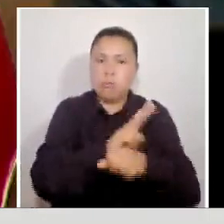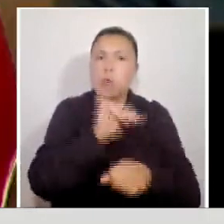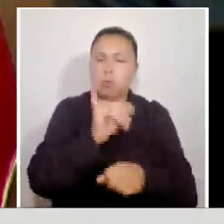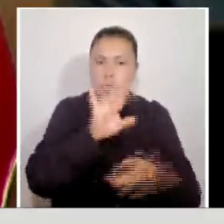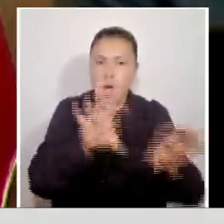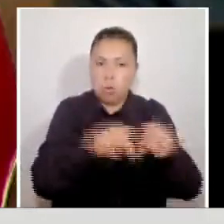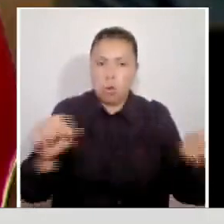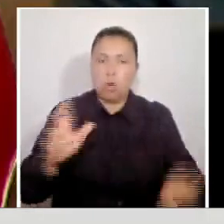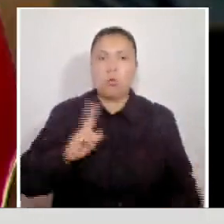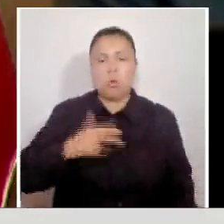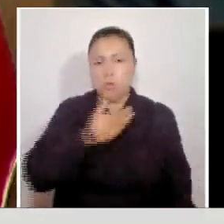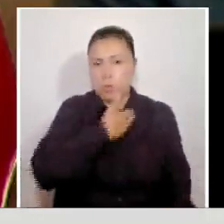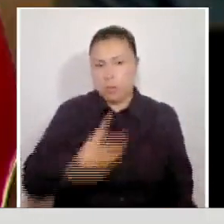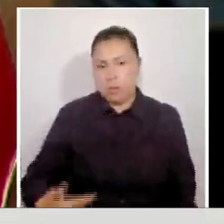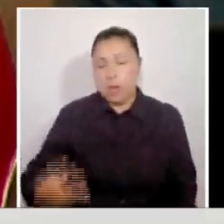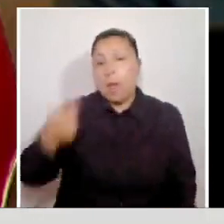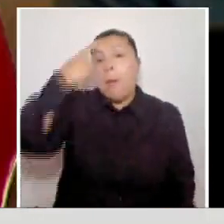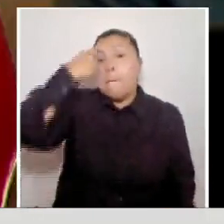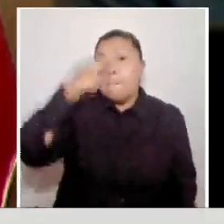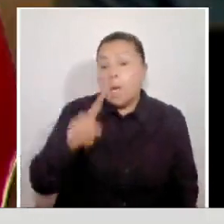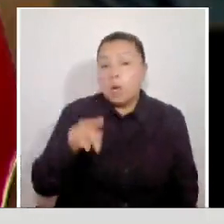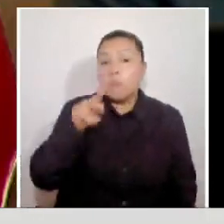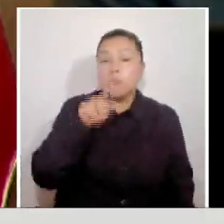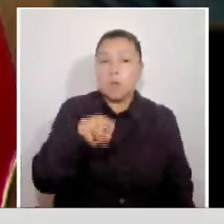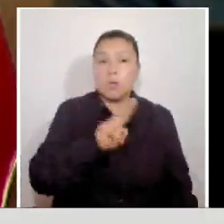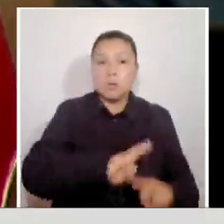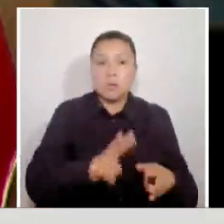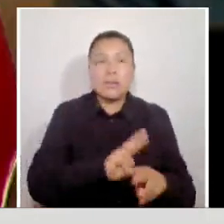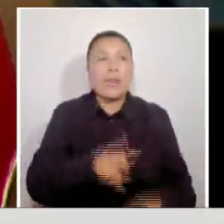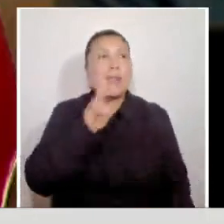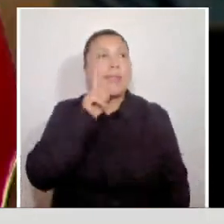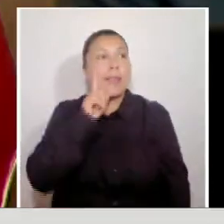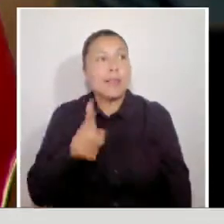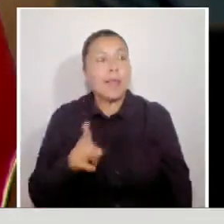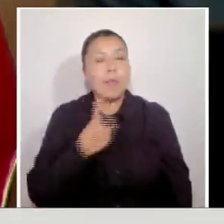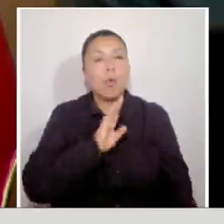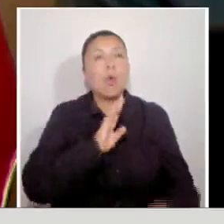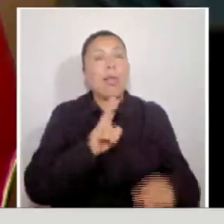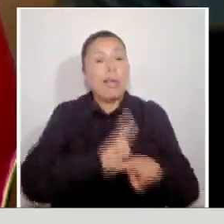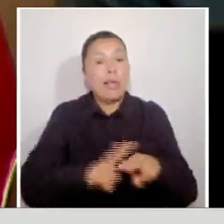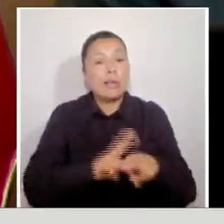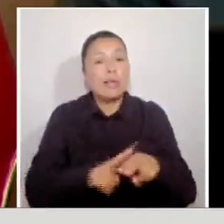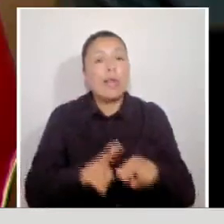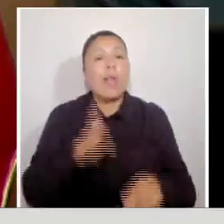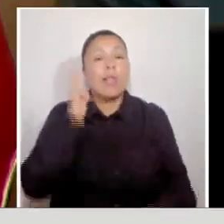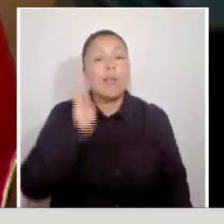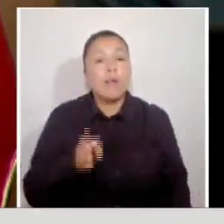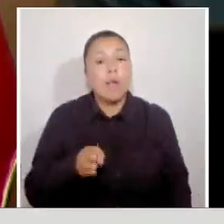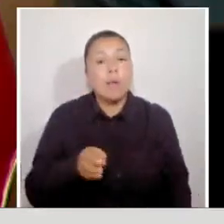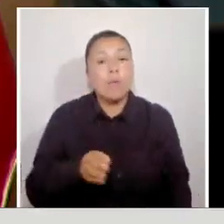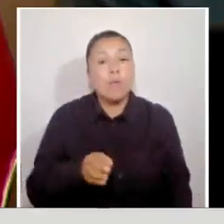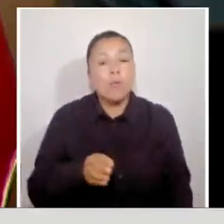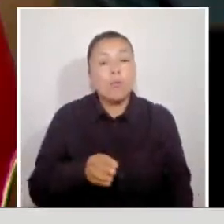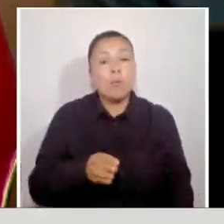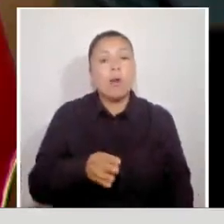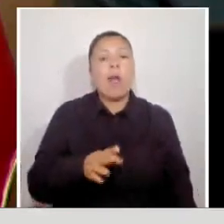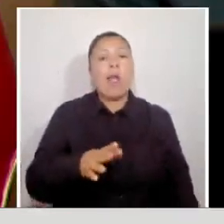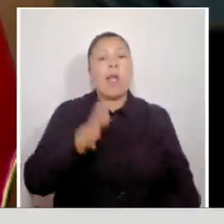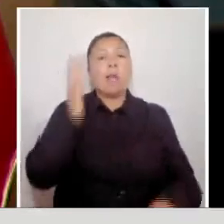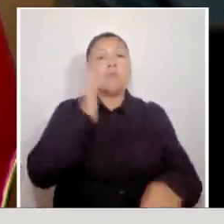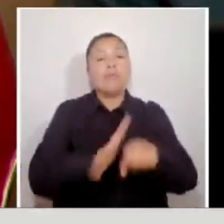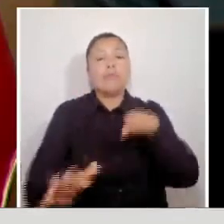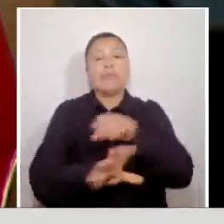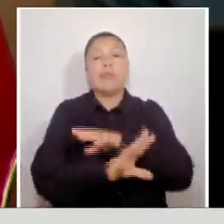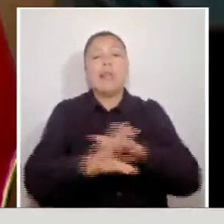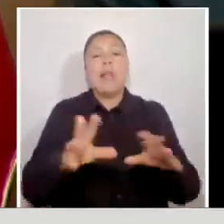presidente pero para hacer eso tenemos que cortarle la cabeza a este monstruo Estatal que se está chupando toda